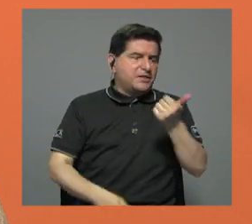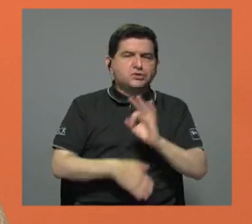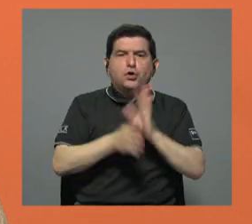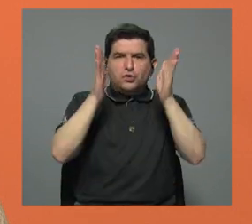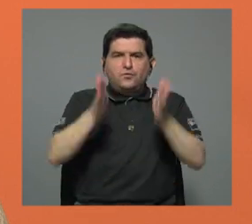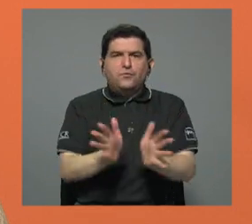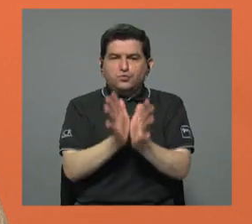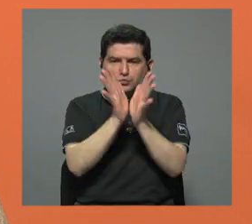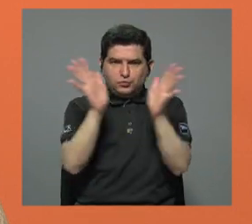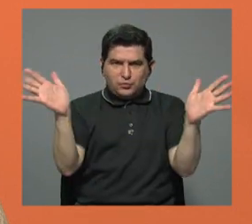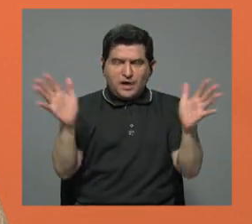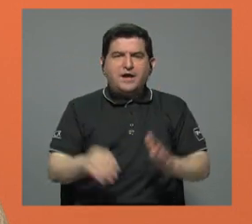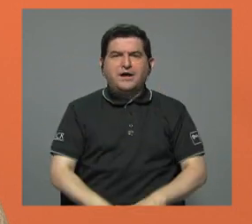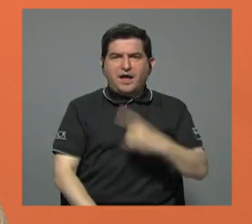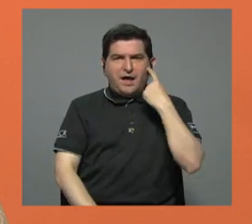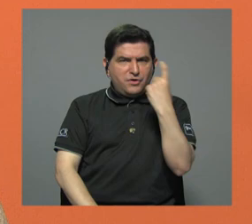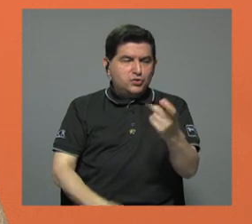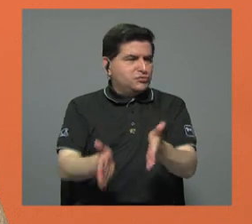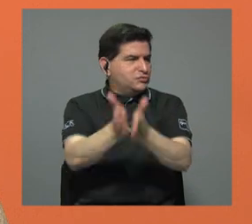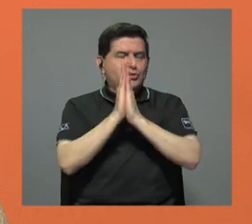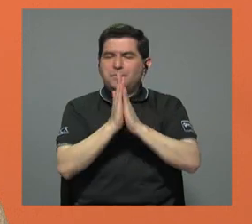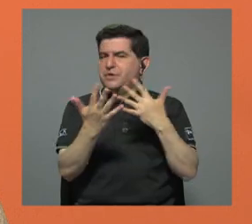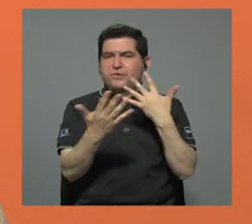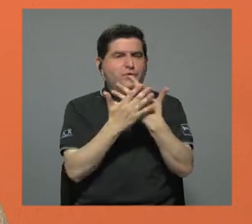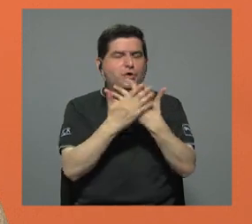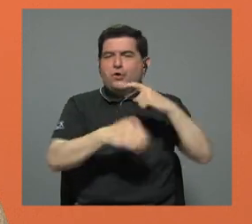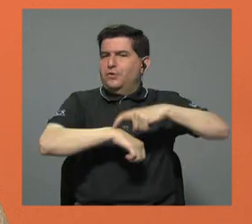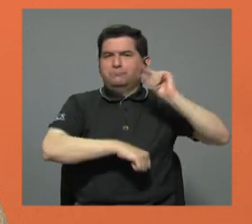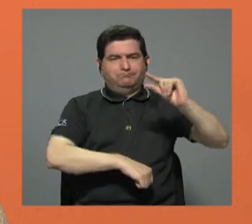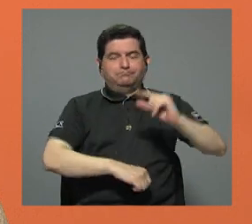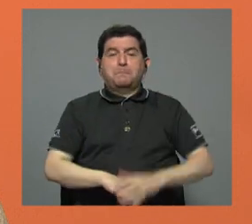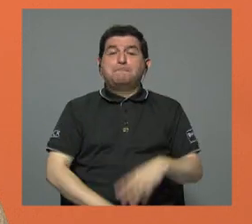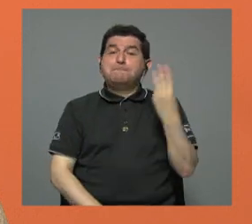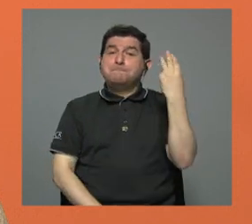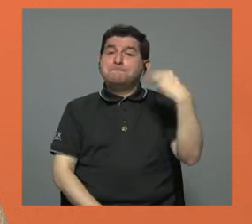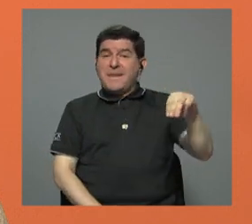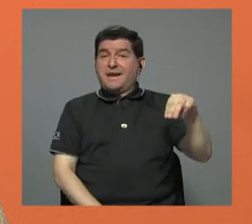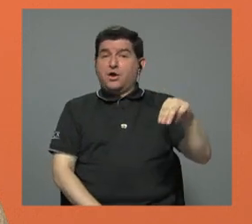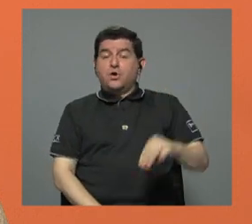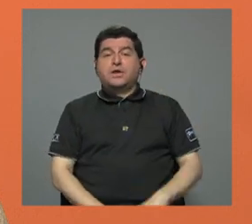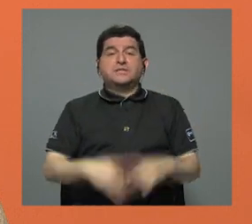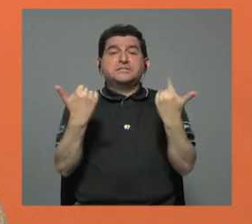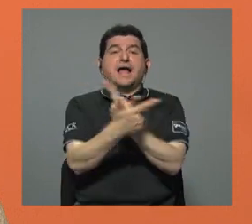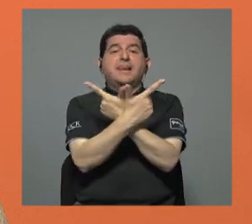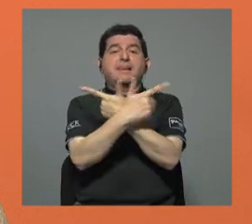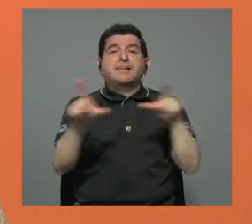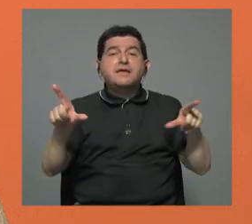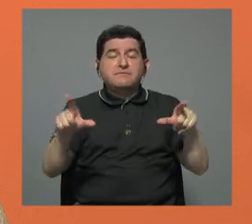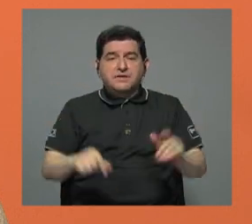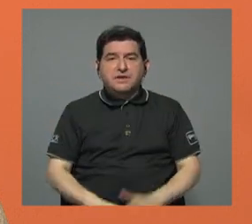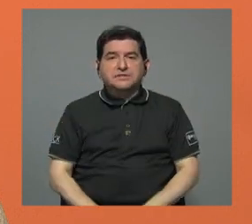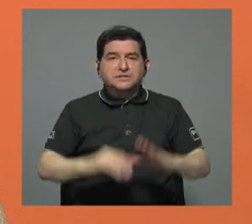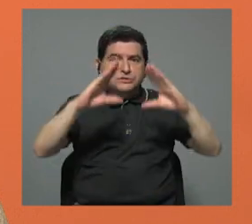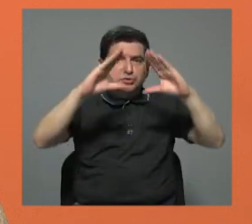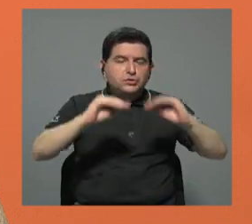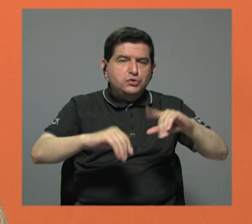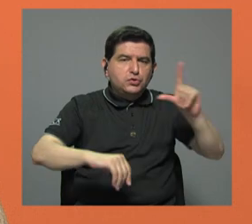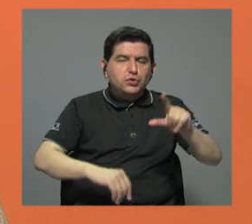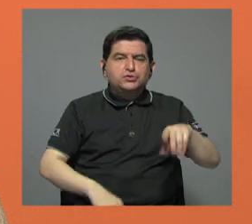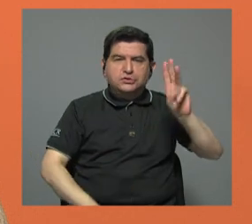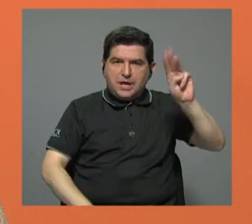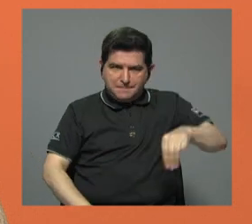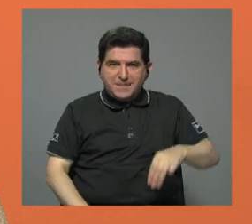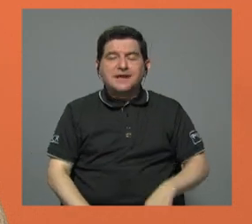públicos la fiscalidad no solicita la prisión preventiva entonces el miércoles fueron puestos en libertad claro la noche del lugar del